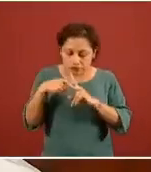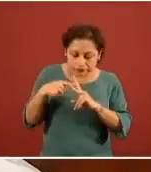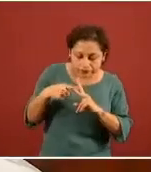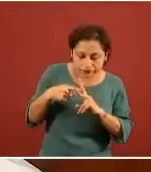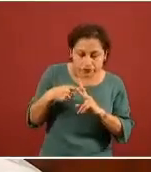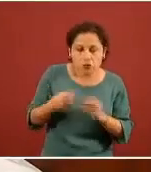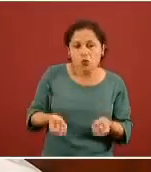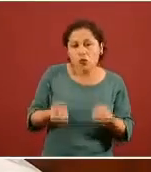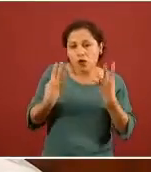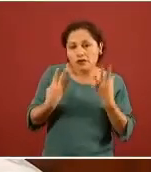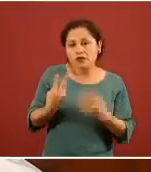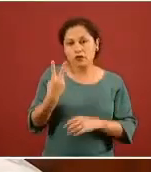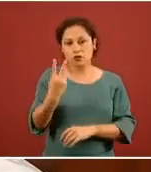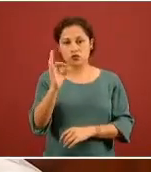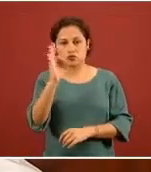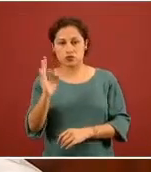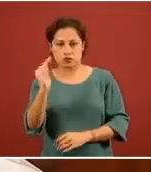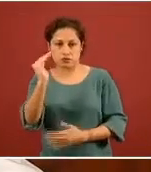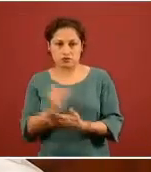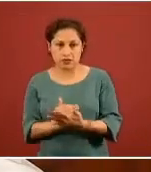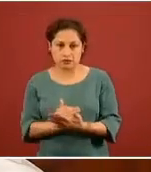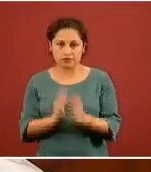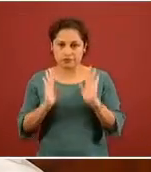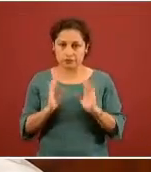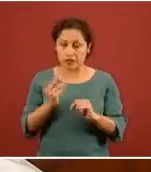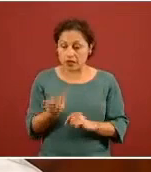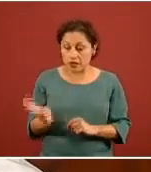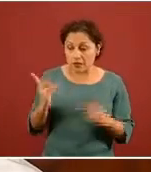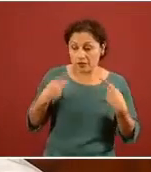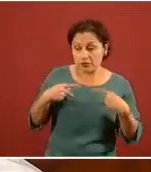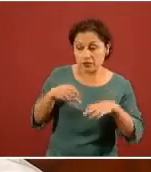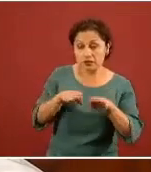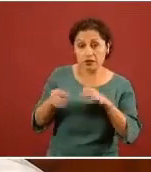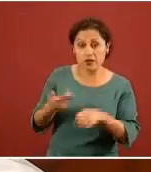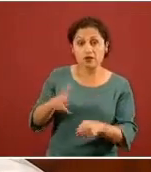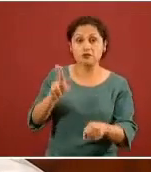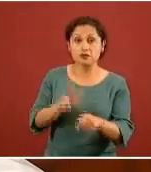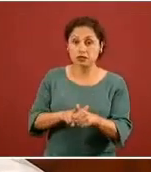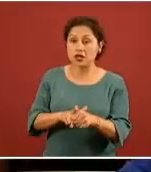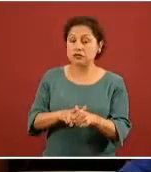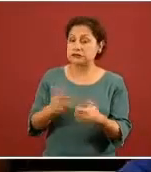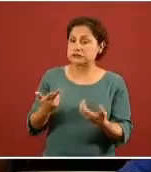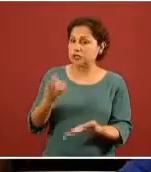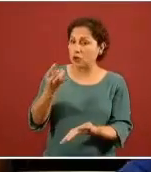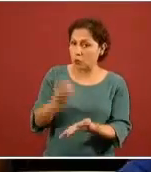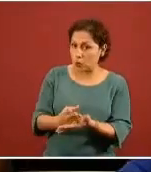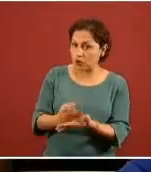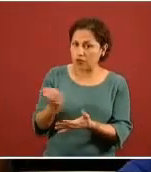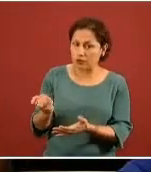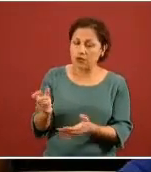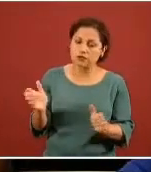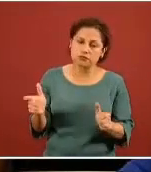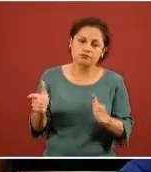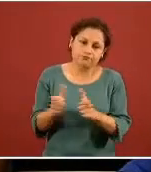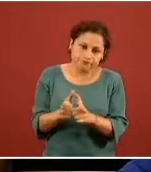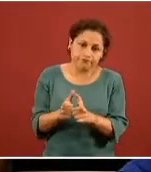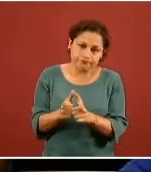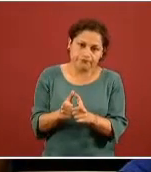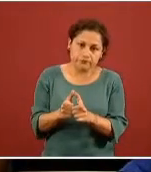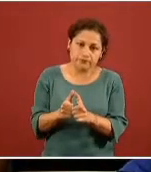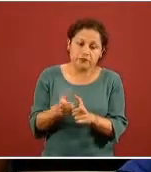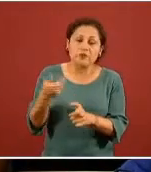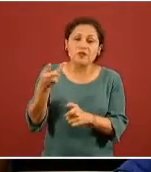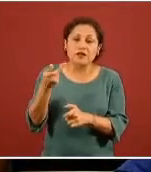2%. Esta letalidad es más baja que la que se reporta a nivel nacional, pero finalmente es porque también el denominador es